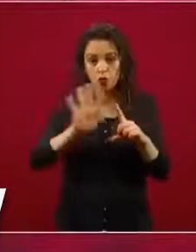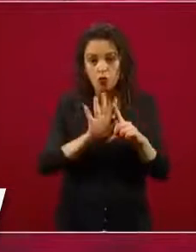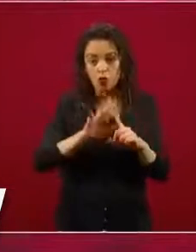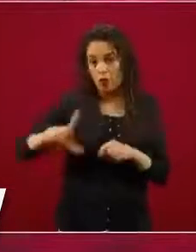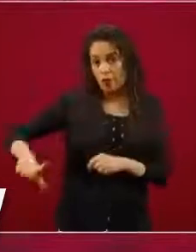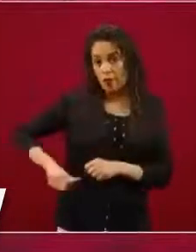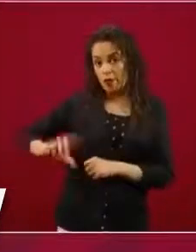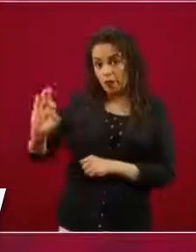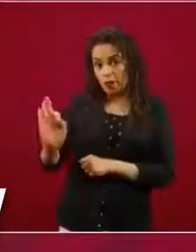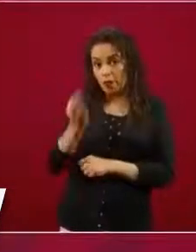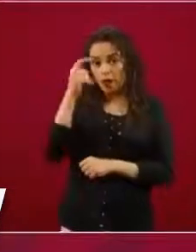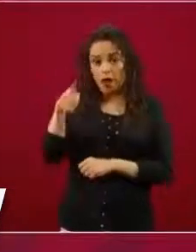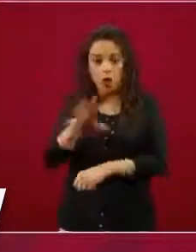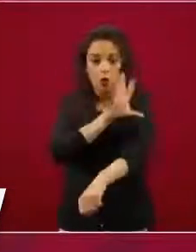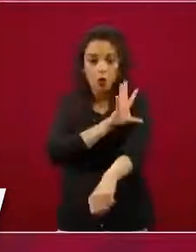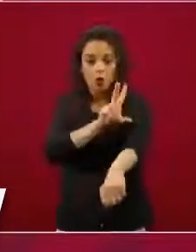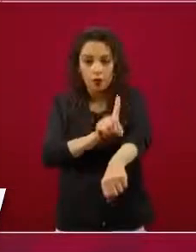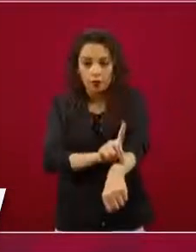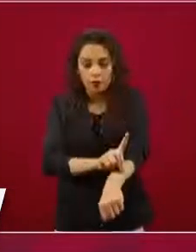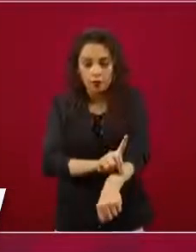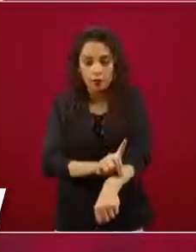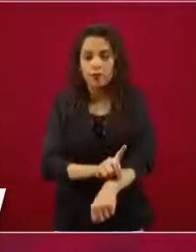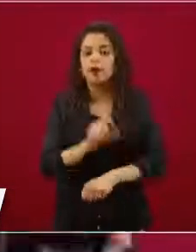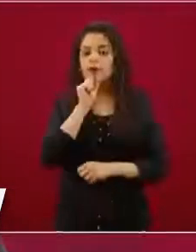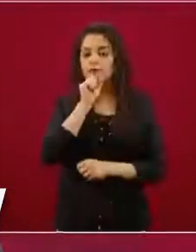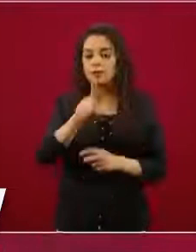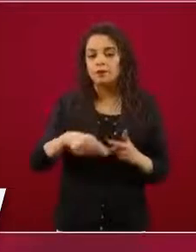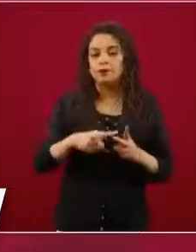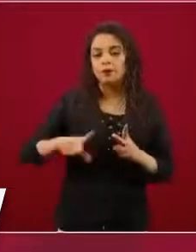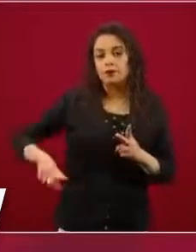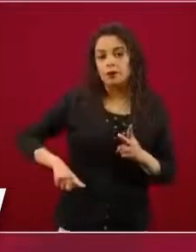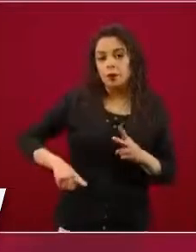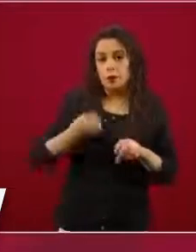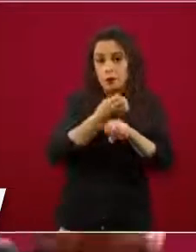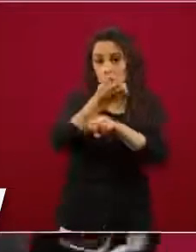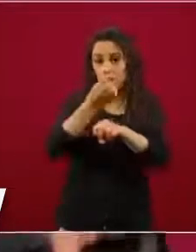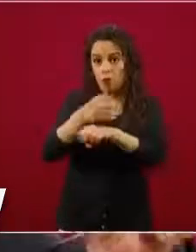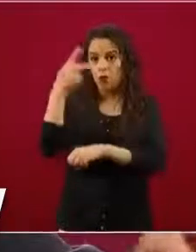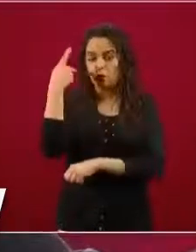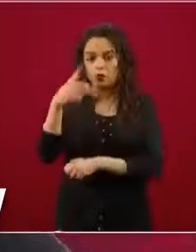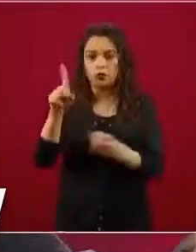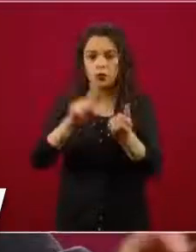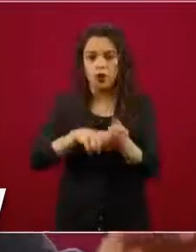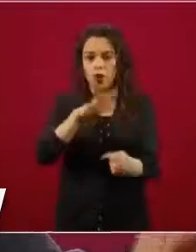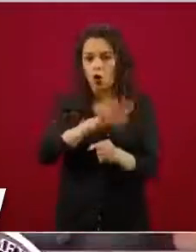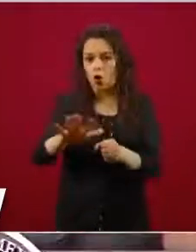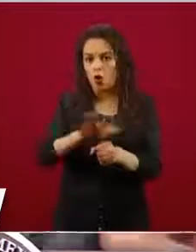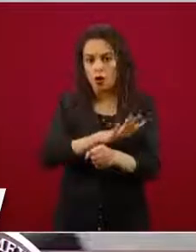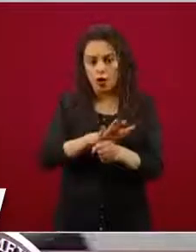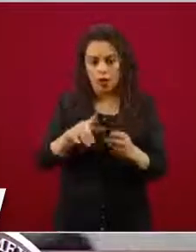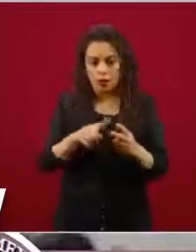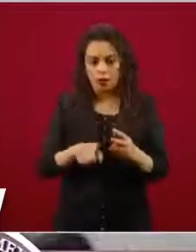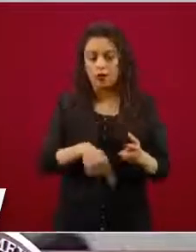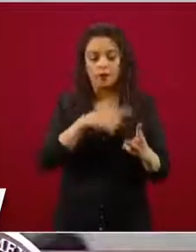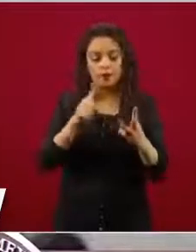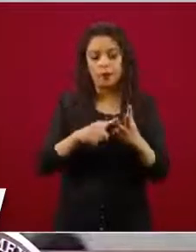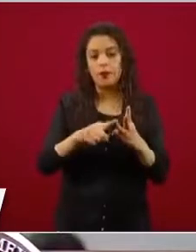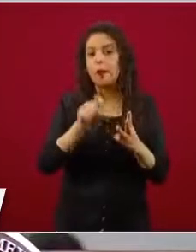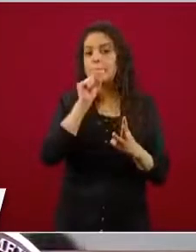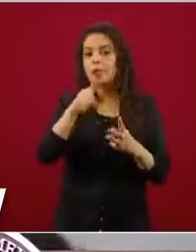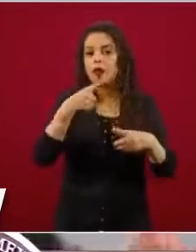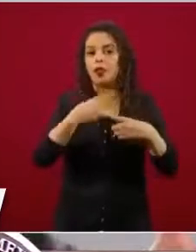lo coordina, los gobiernos estatales, quien lo coordina a nivel local, y desde luego las distintas niveles